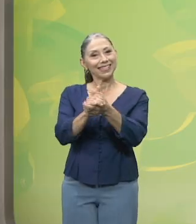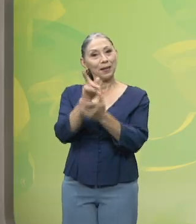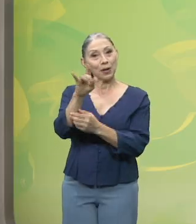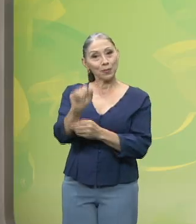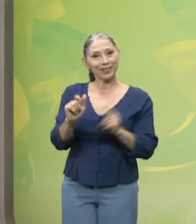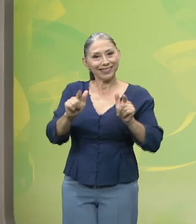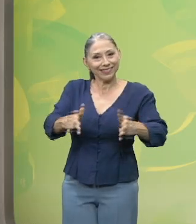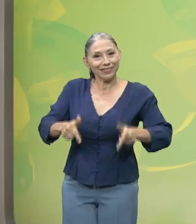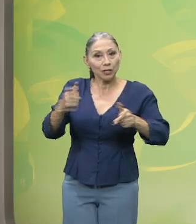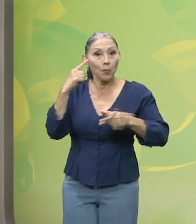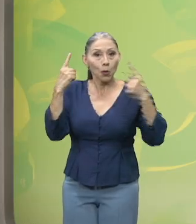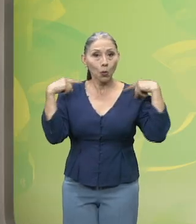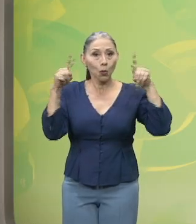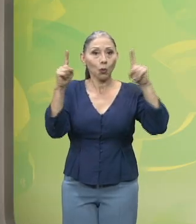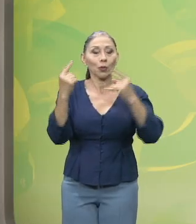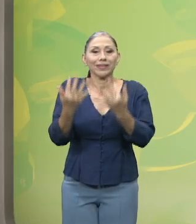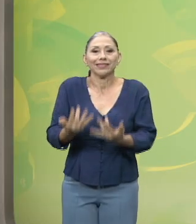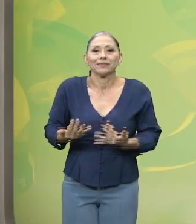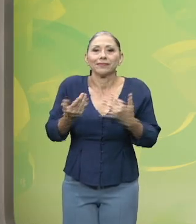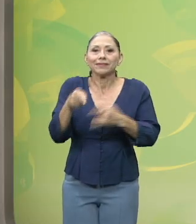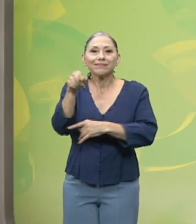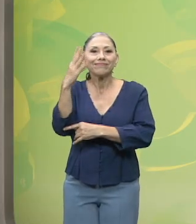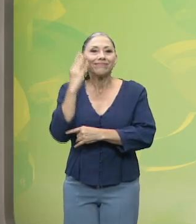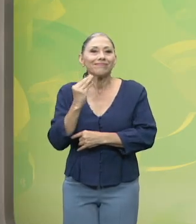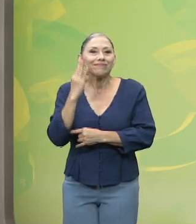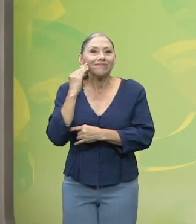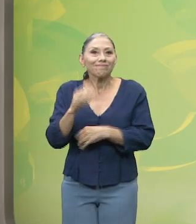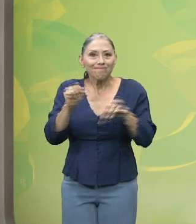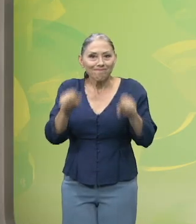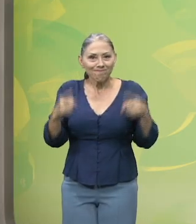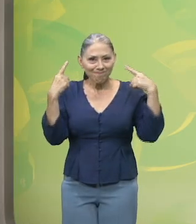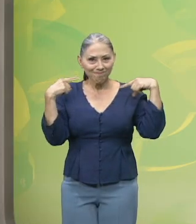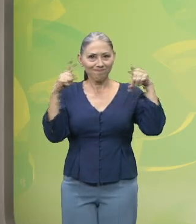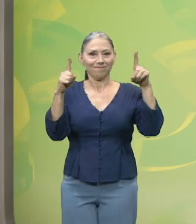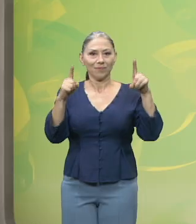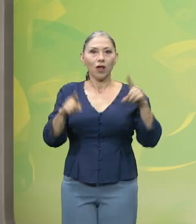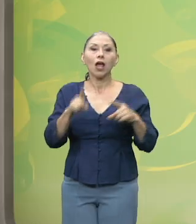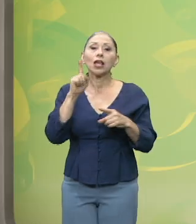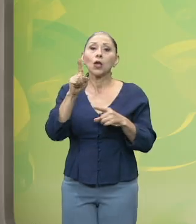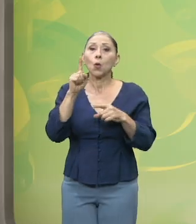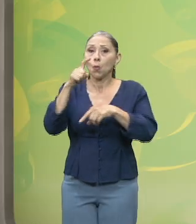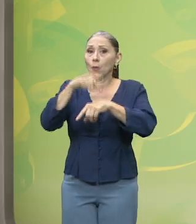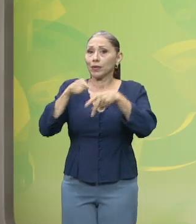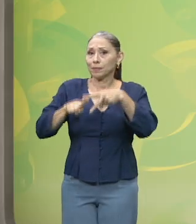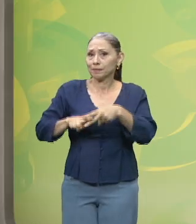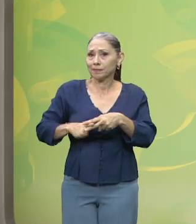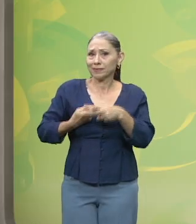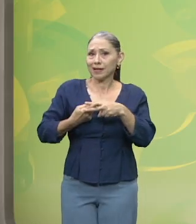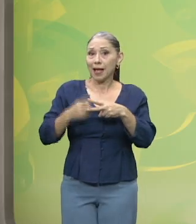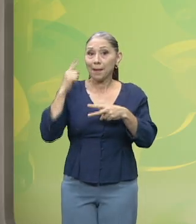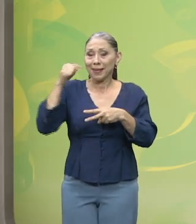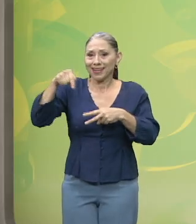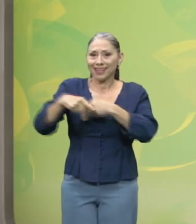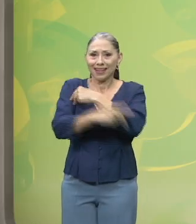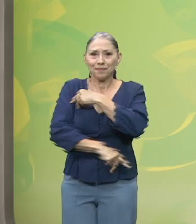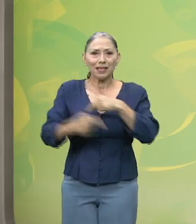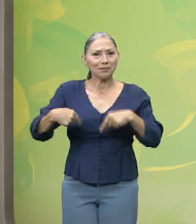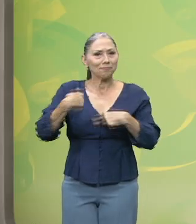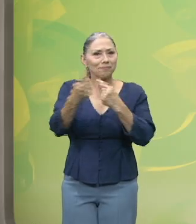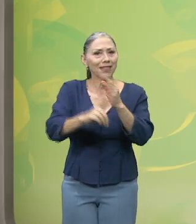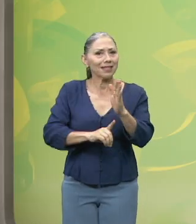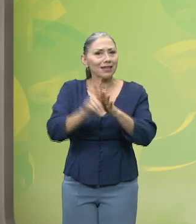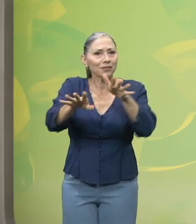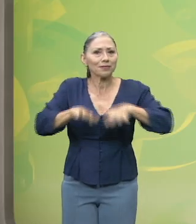Felicitamos a Luis por este logro y esperamos que esta experiencia que él pudo tener sea un punto de partida para que en el país se desarrollen